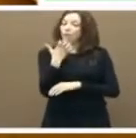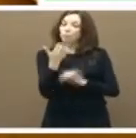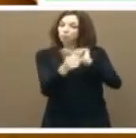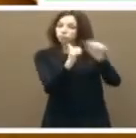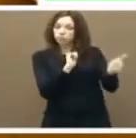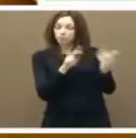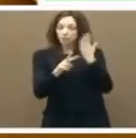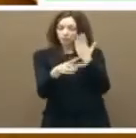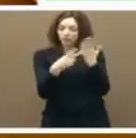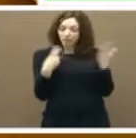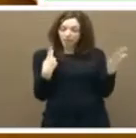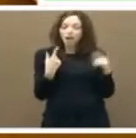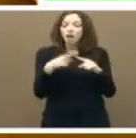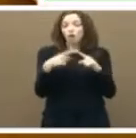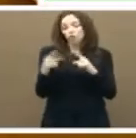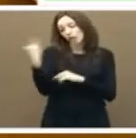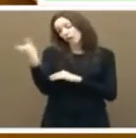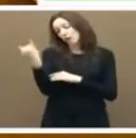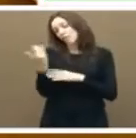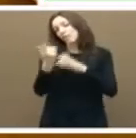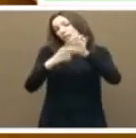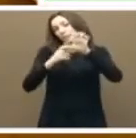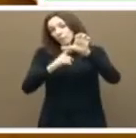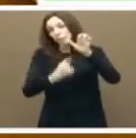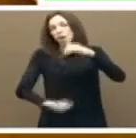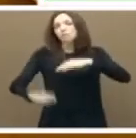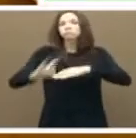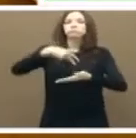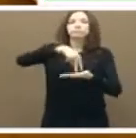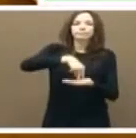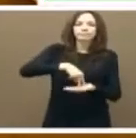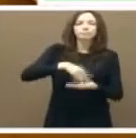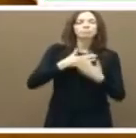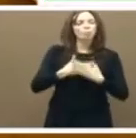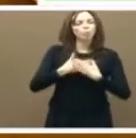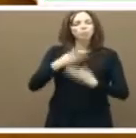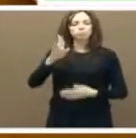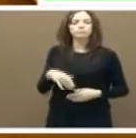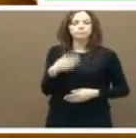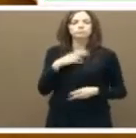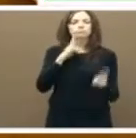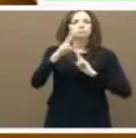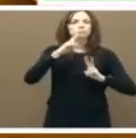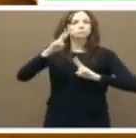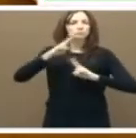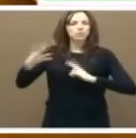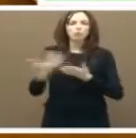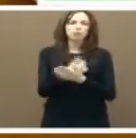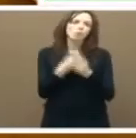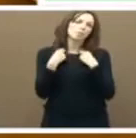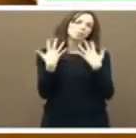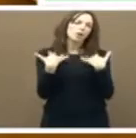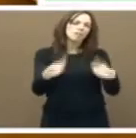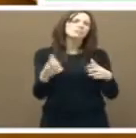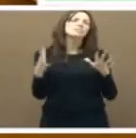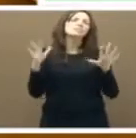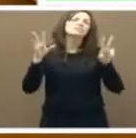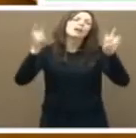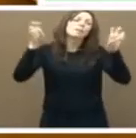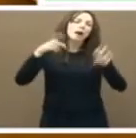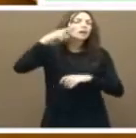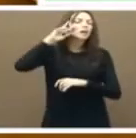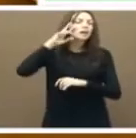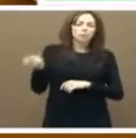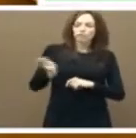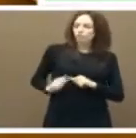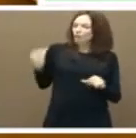cargos designados por la Junta de Extremadura hayan comparecido en la Asamblea a petición propia para responderle a sus señorías sobre su trayectoria profesional o sobre